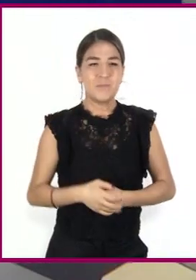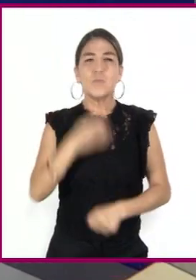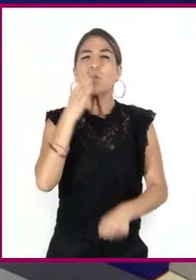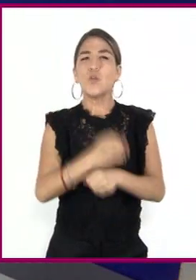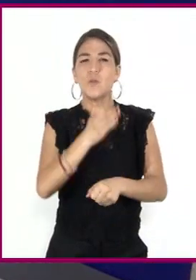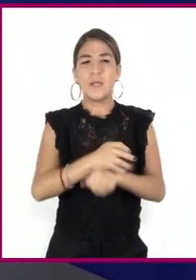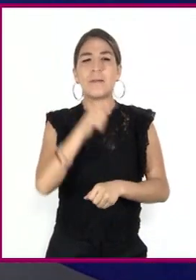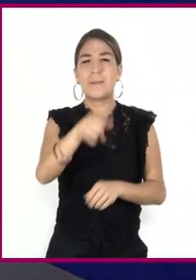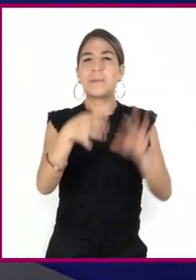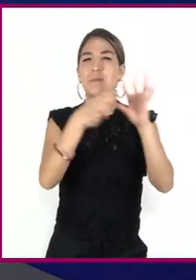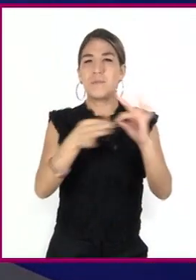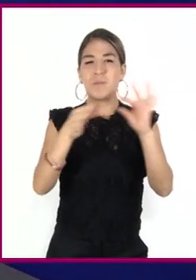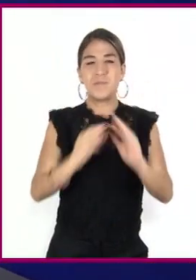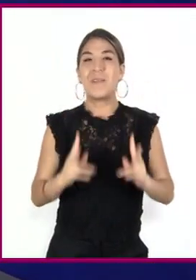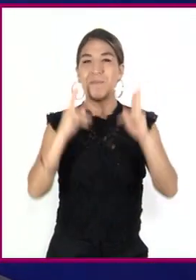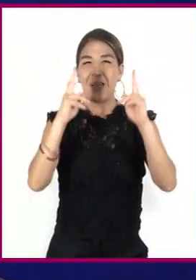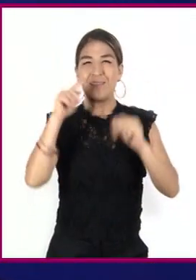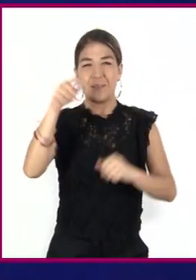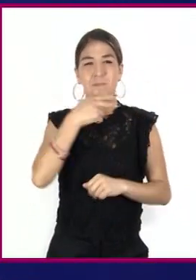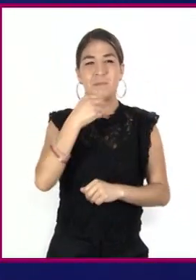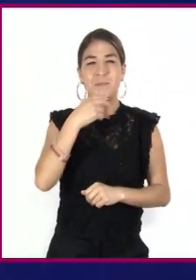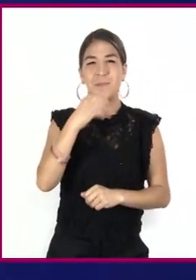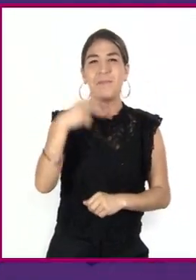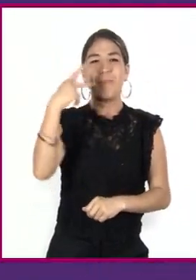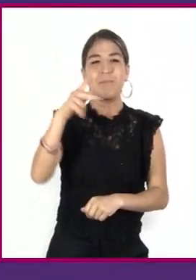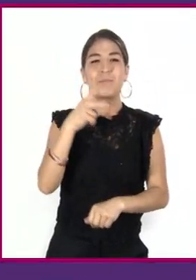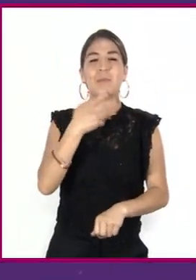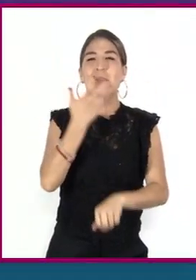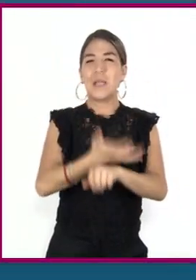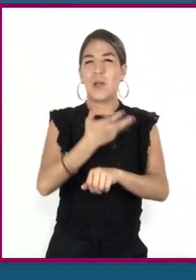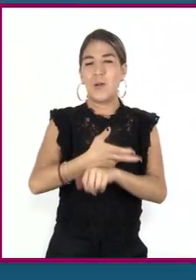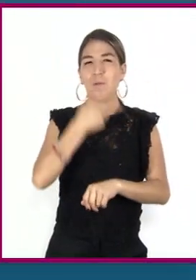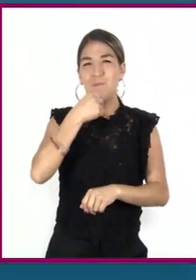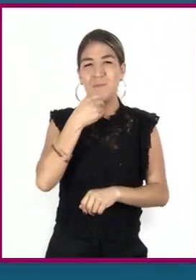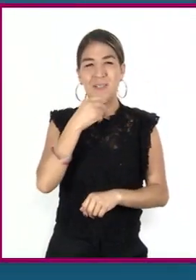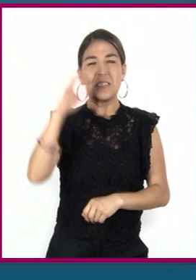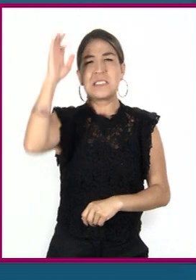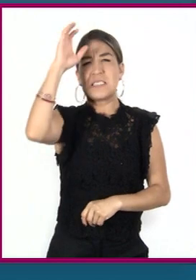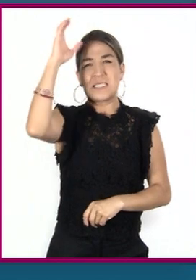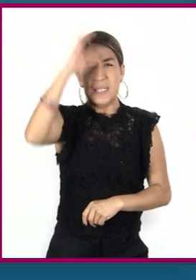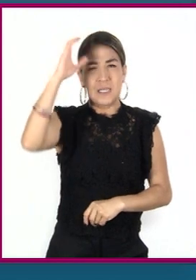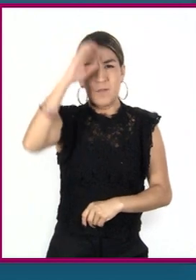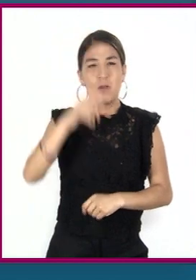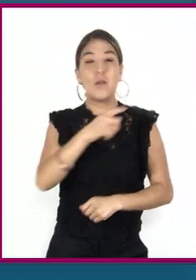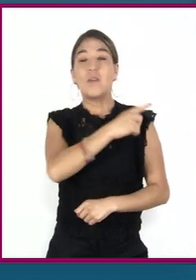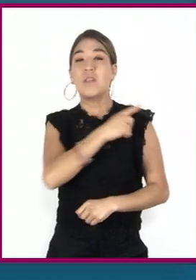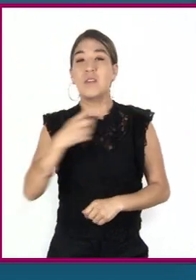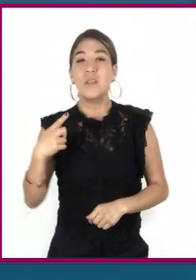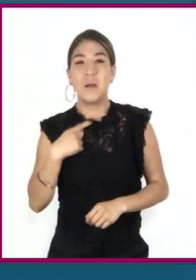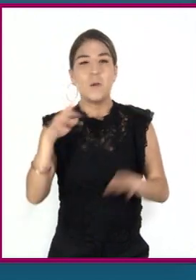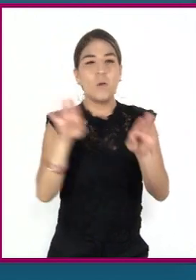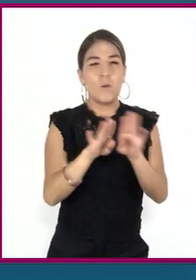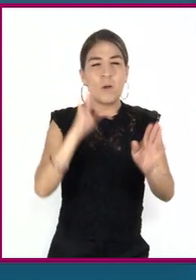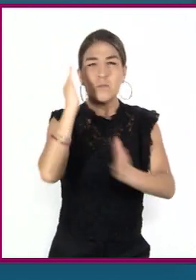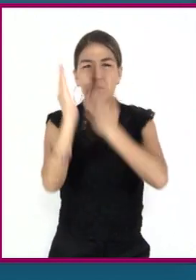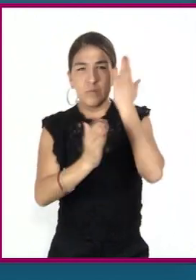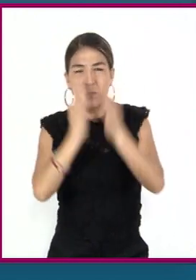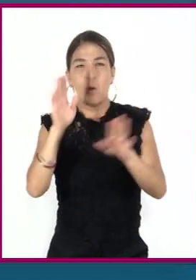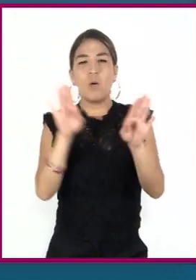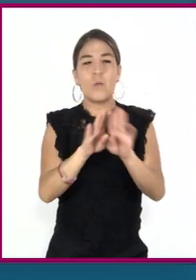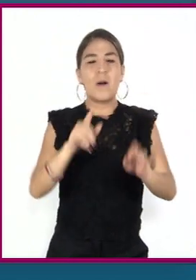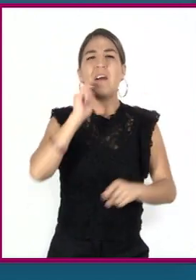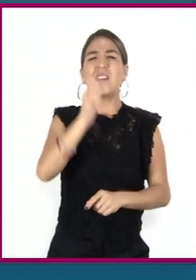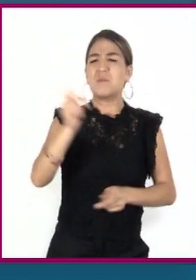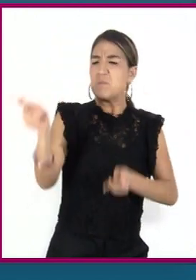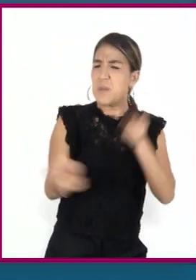una frase del físico estadounidense Robert Oppenheimer. Un científico debe tomarse la libertad de plantear cualquier